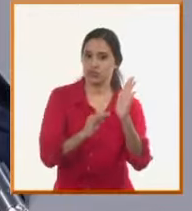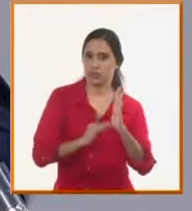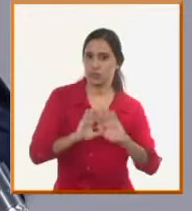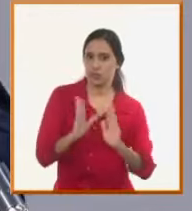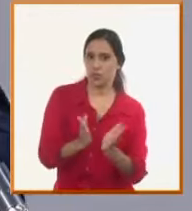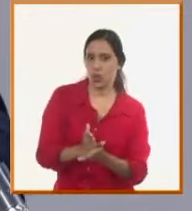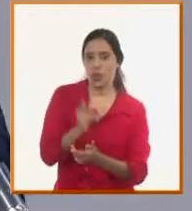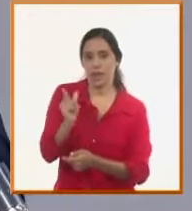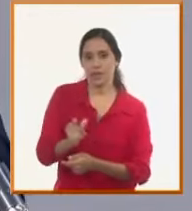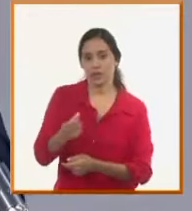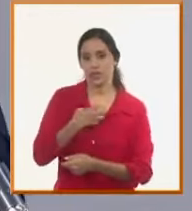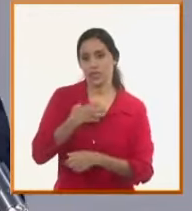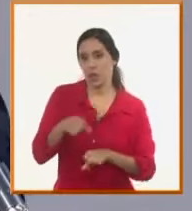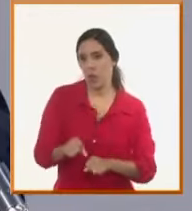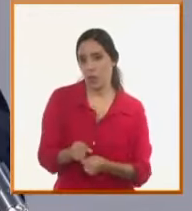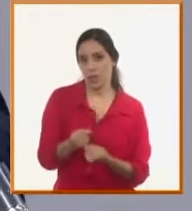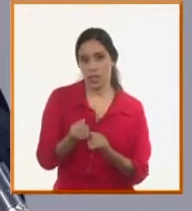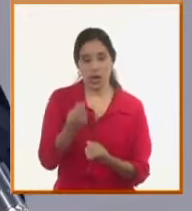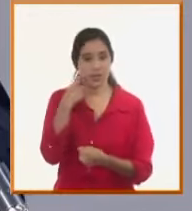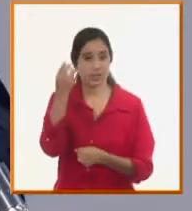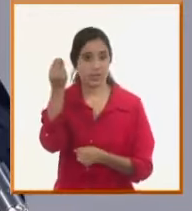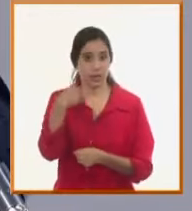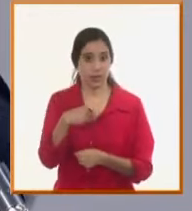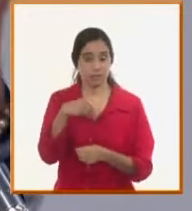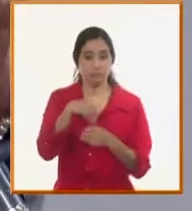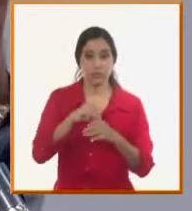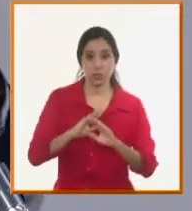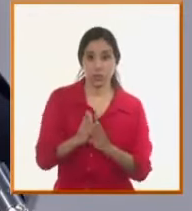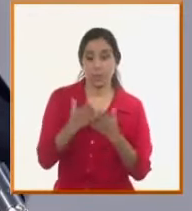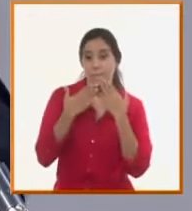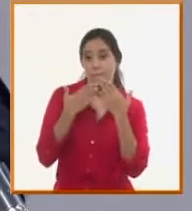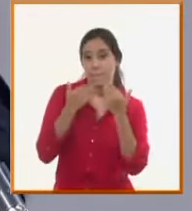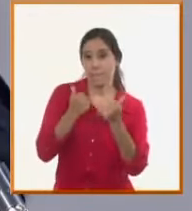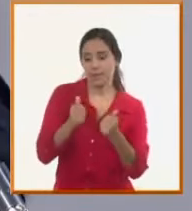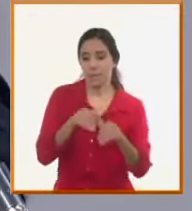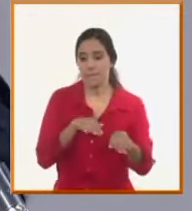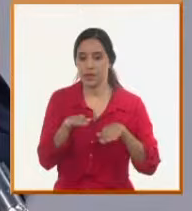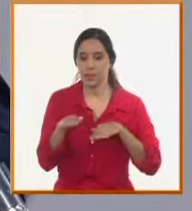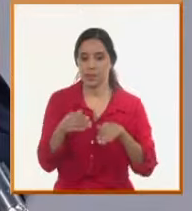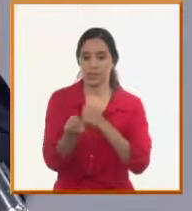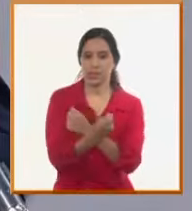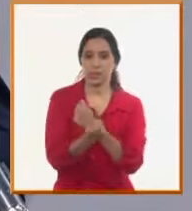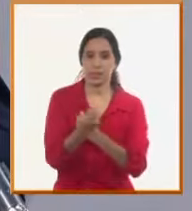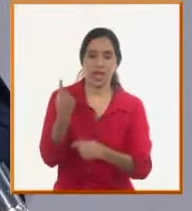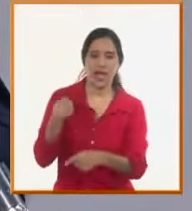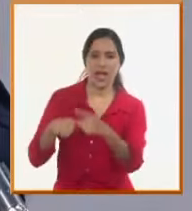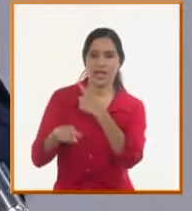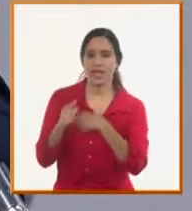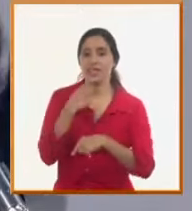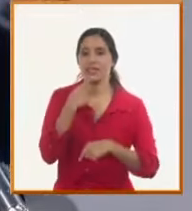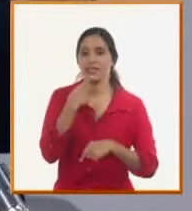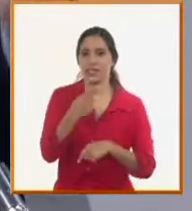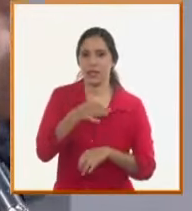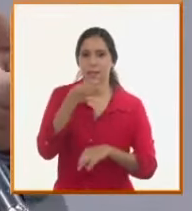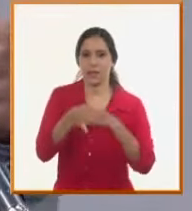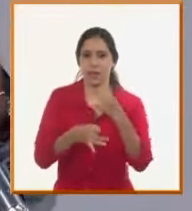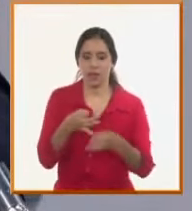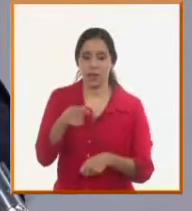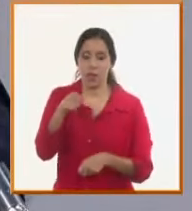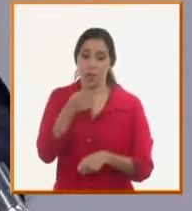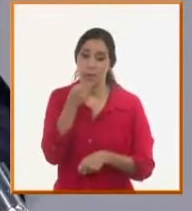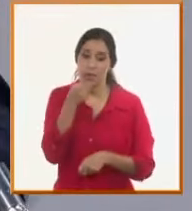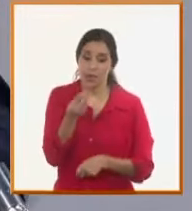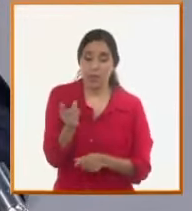para ejercer la función de agente de seguro. O sea, ayer Fermín hablaba algunos de ellos, hoy podremos decir algunos, pero bueno, que se